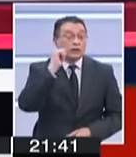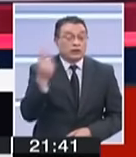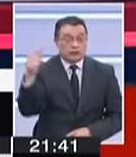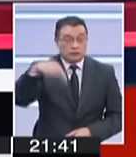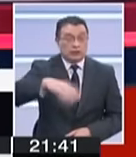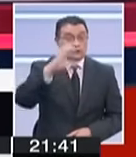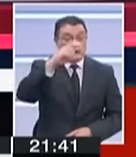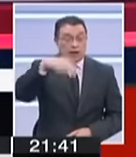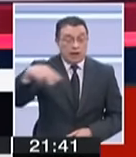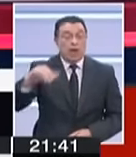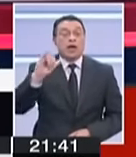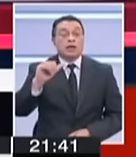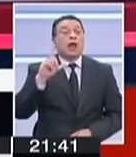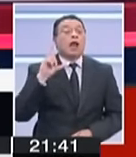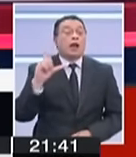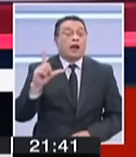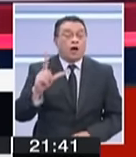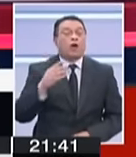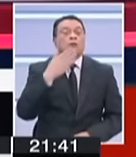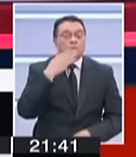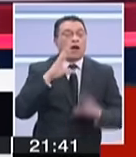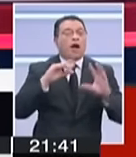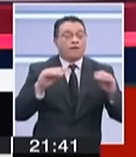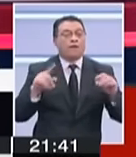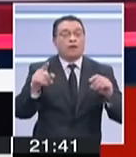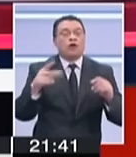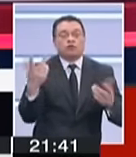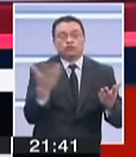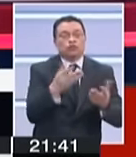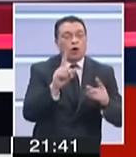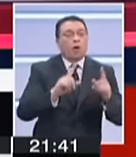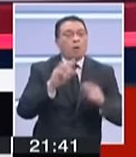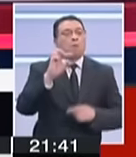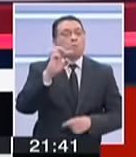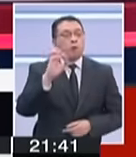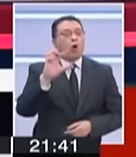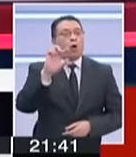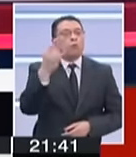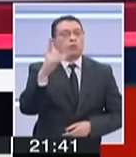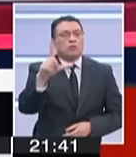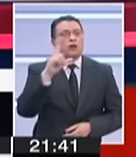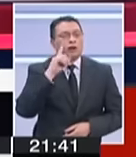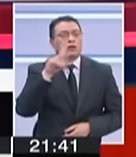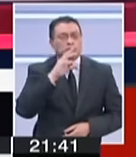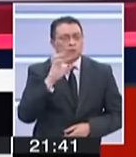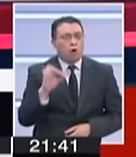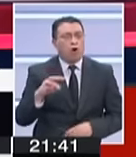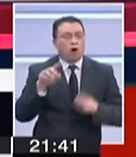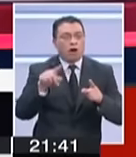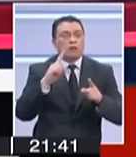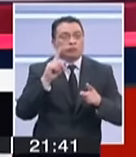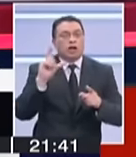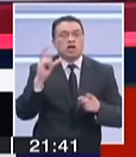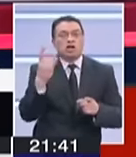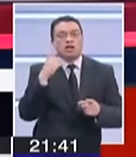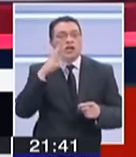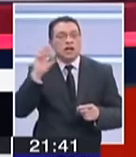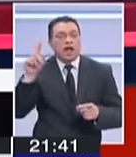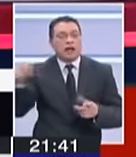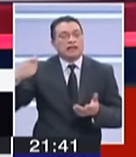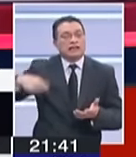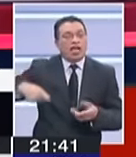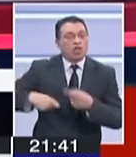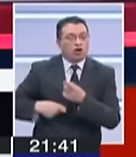como Ricardo Lagos han hablado de un cierto populismo que notan en parte de las intervenciones de Alejandro Guillier. Usted